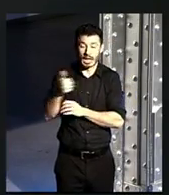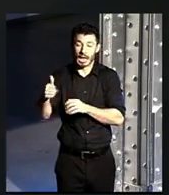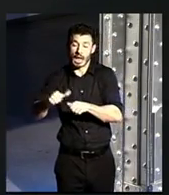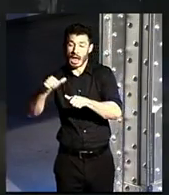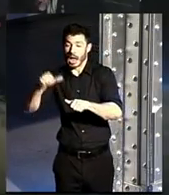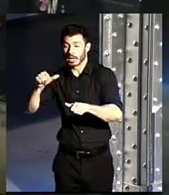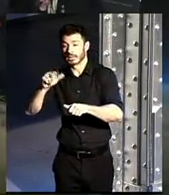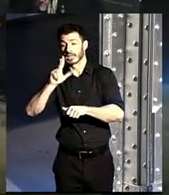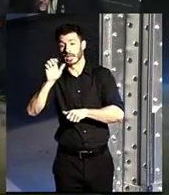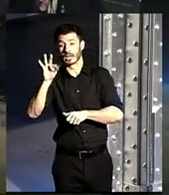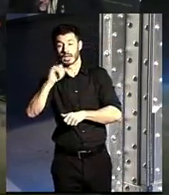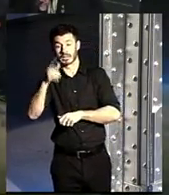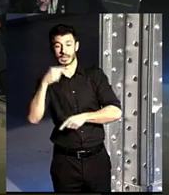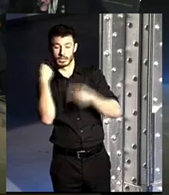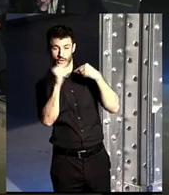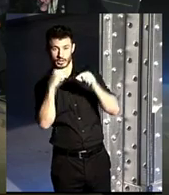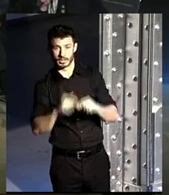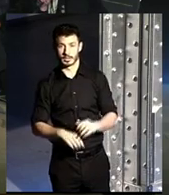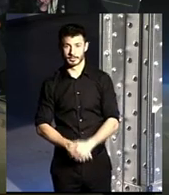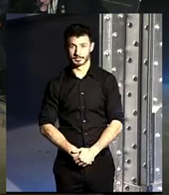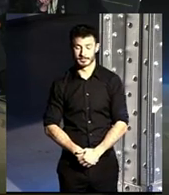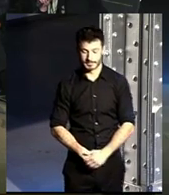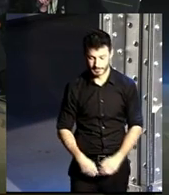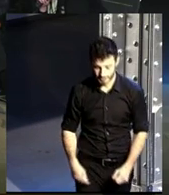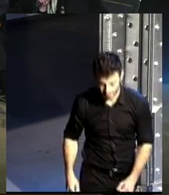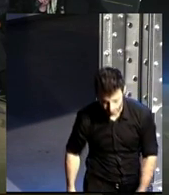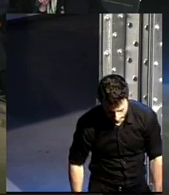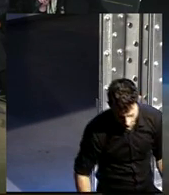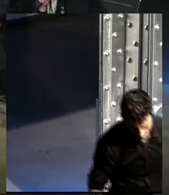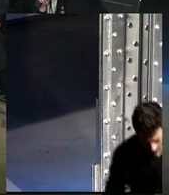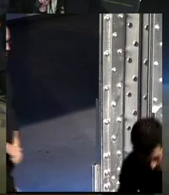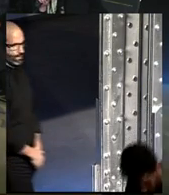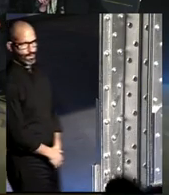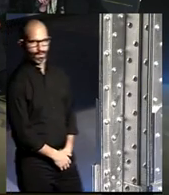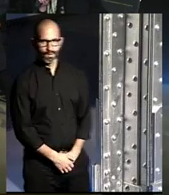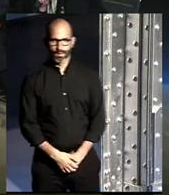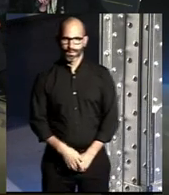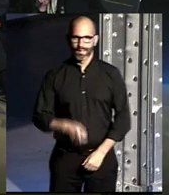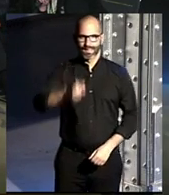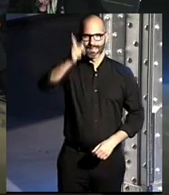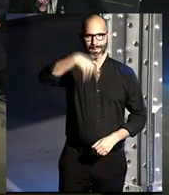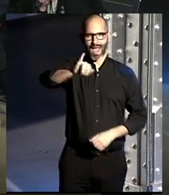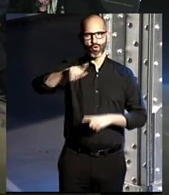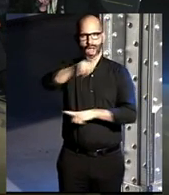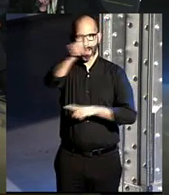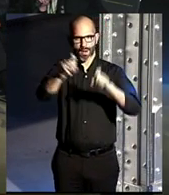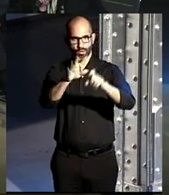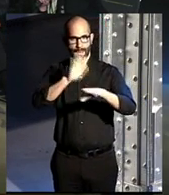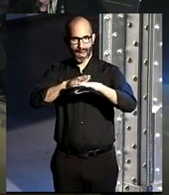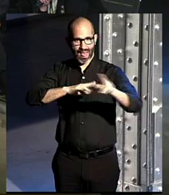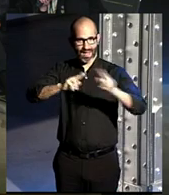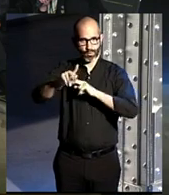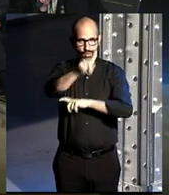corregidos por Hetzel. Hay una cuestión que también para tal vez dar respuesta a tu pregunta de por